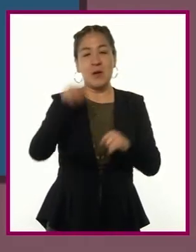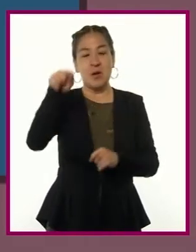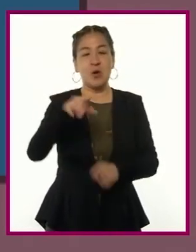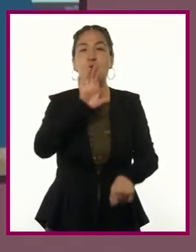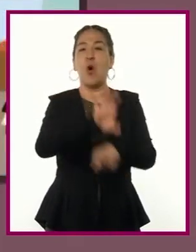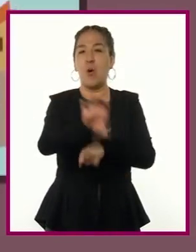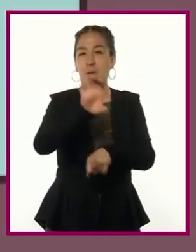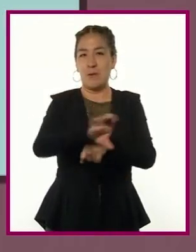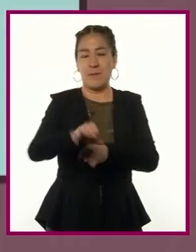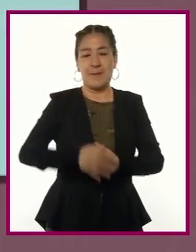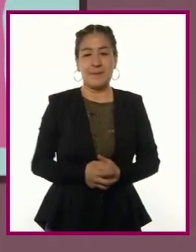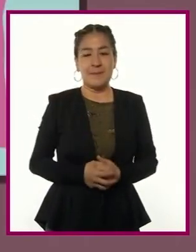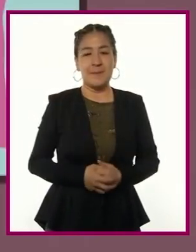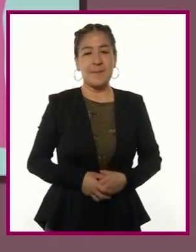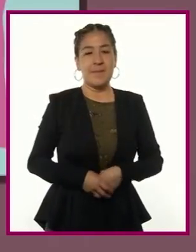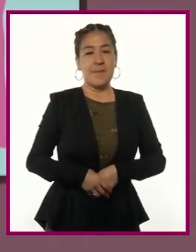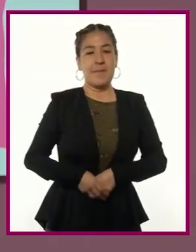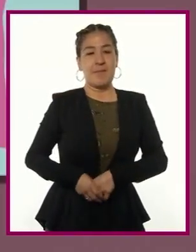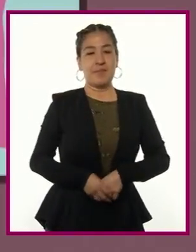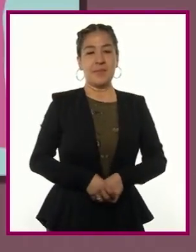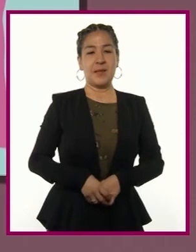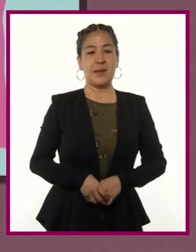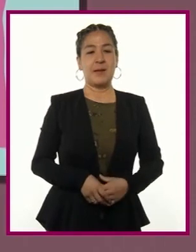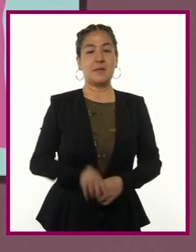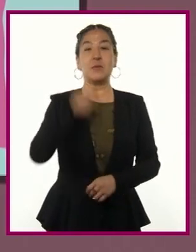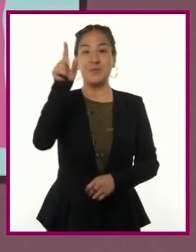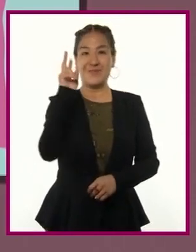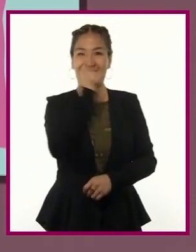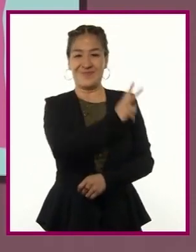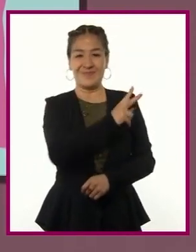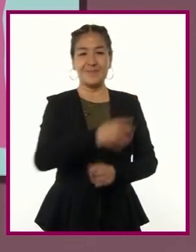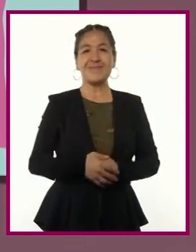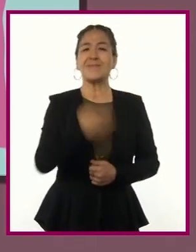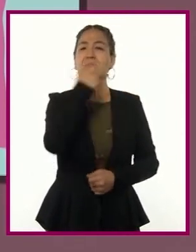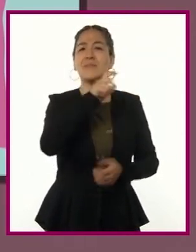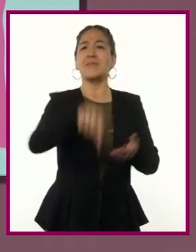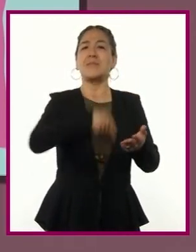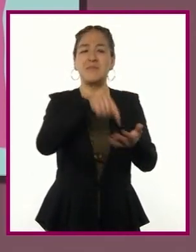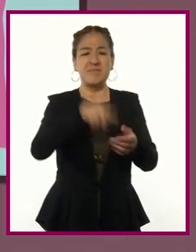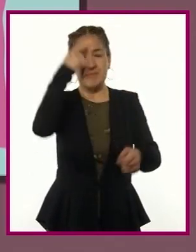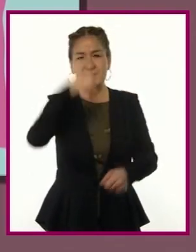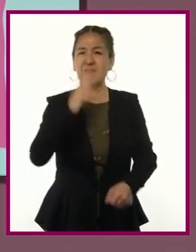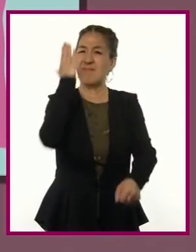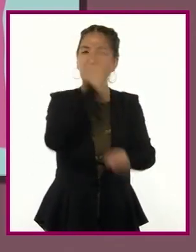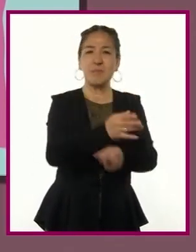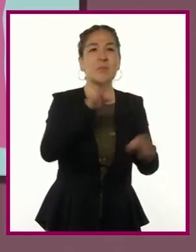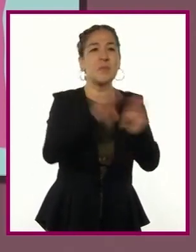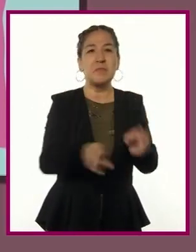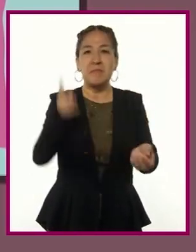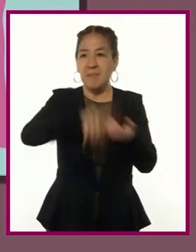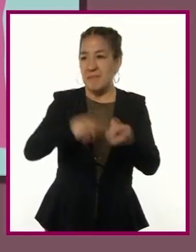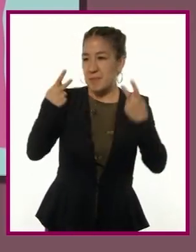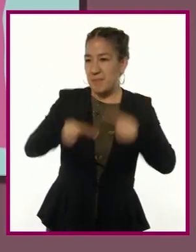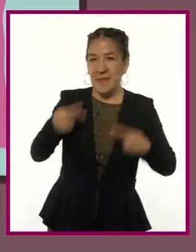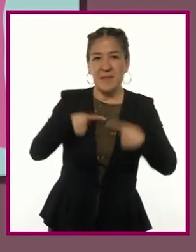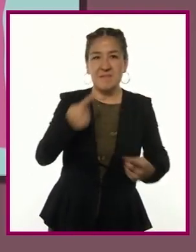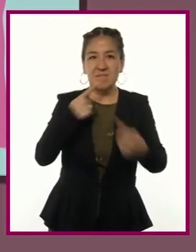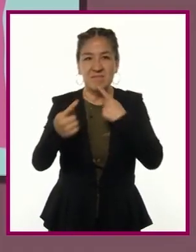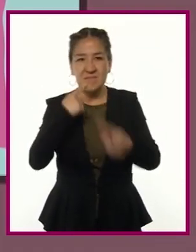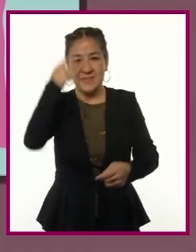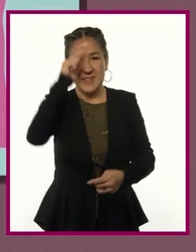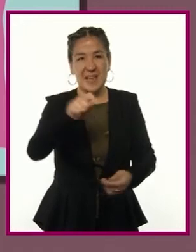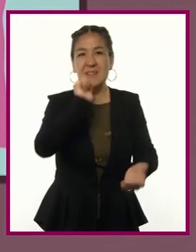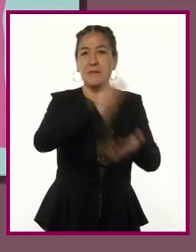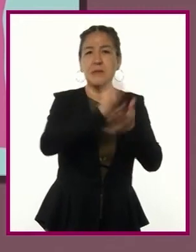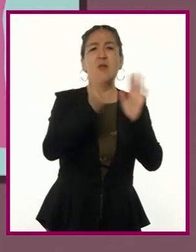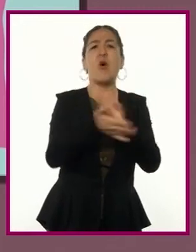en Colombia. Como ya vimos, la Inquisición tuvo como objetivo acabar con la herejía. ¿Pero qué medios utilizó